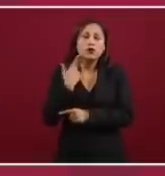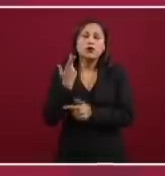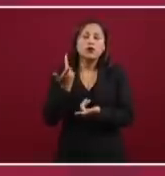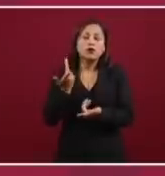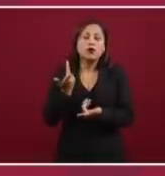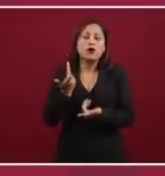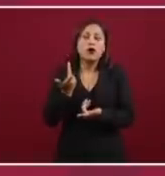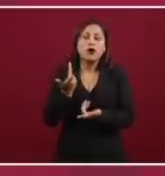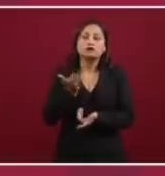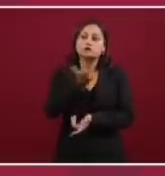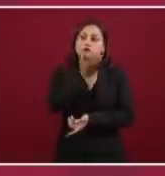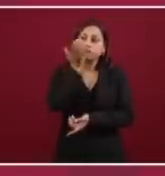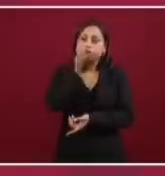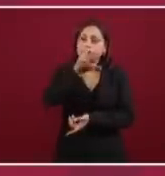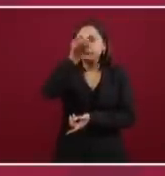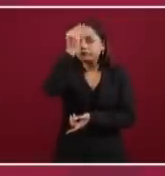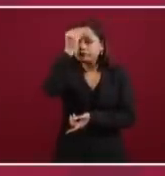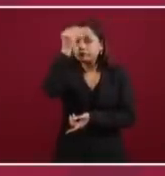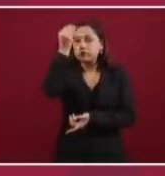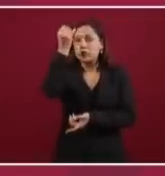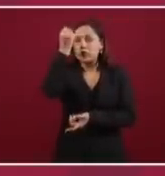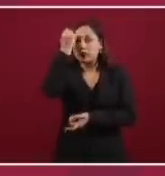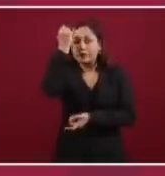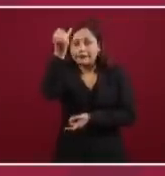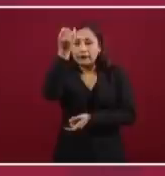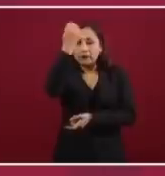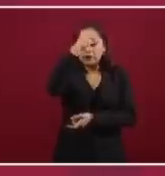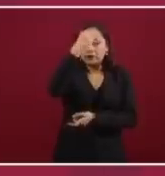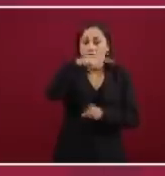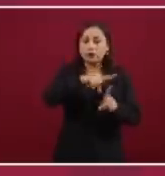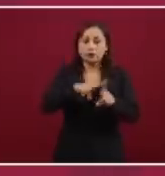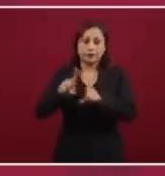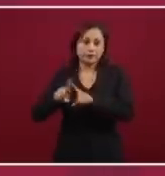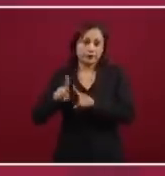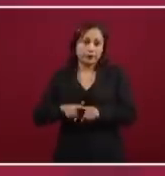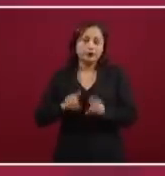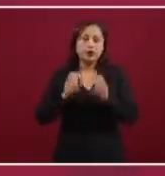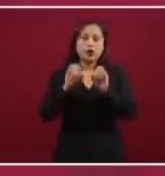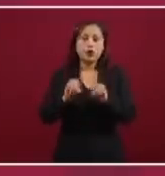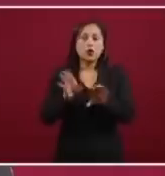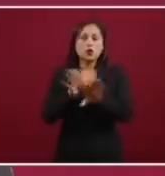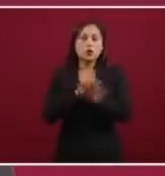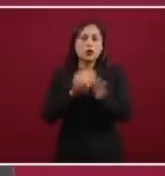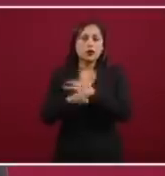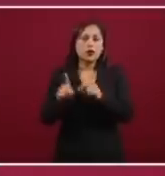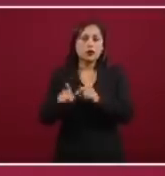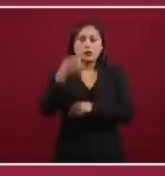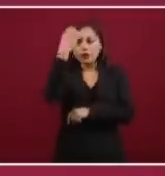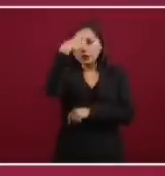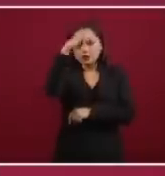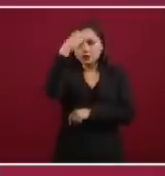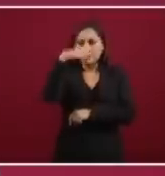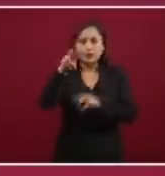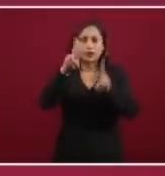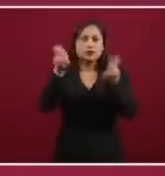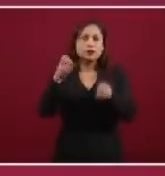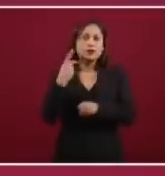diferencias porque si se viene de muchos años de lucha, han